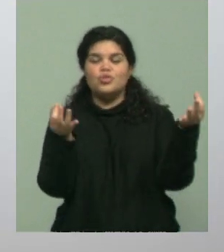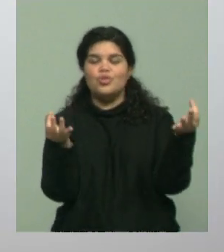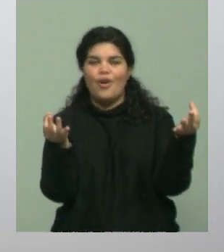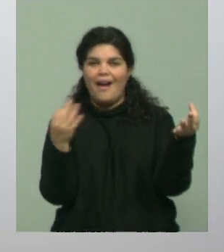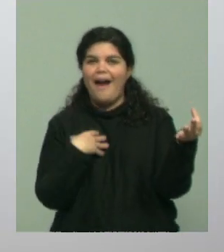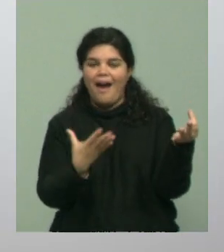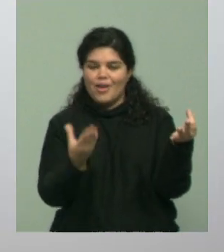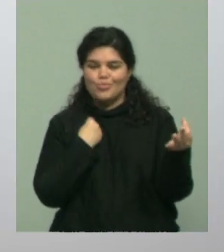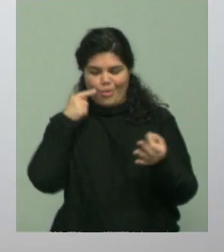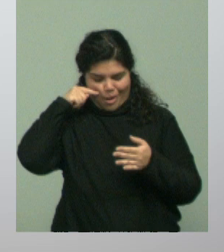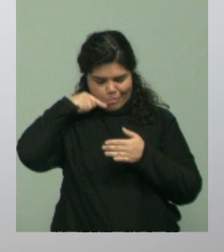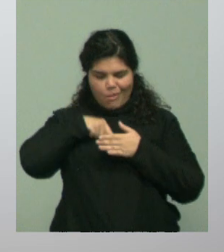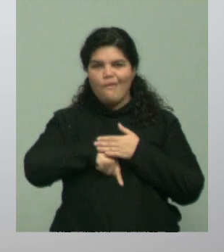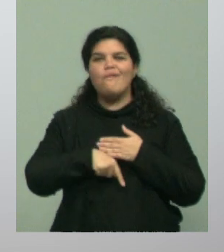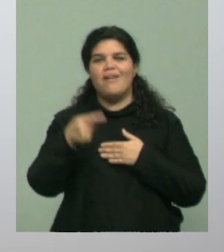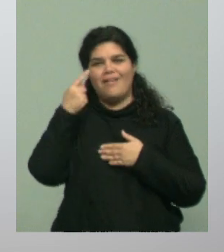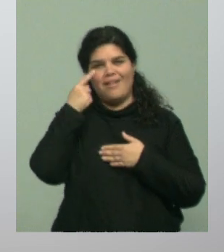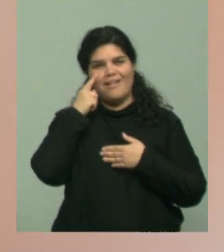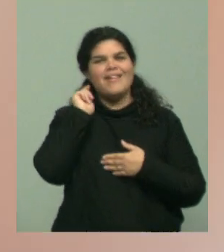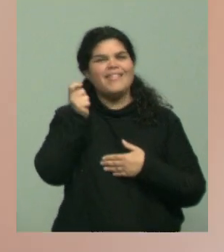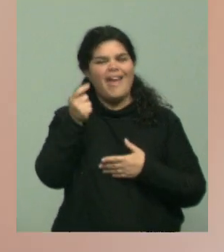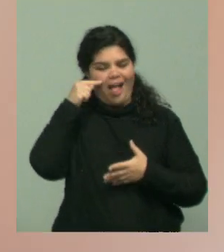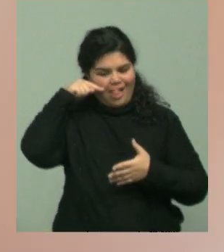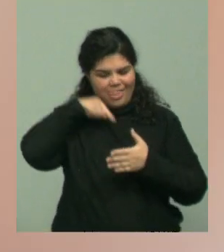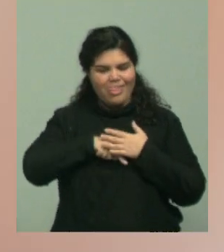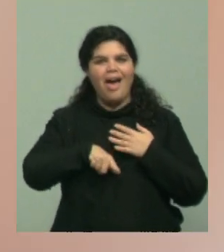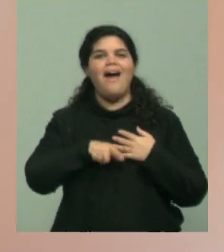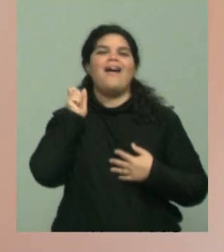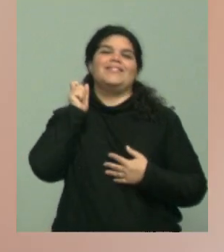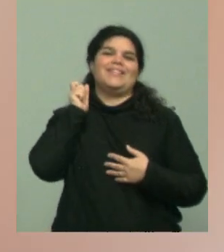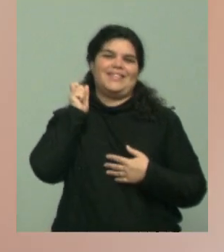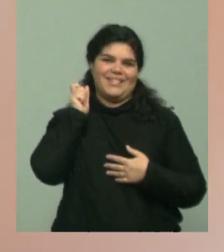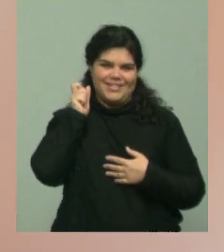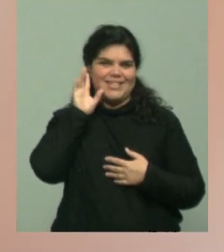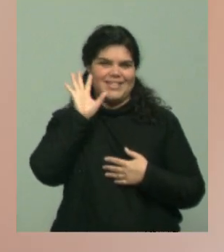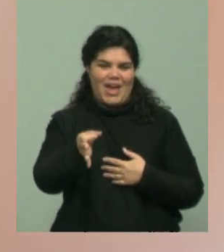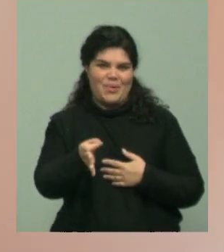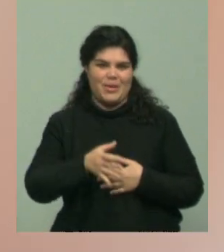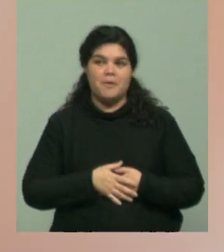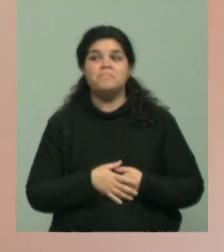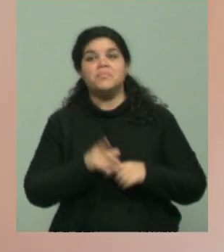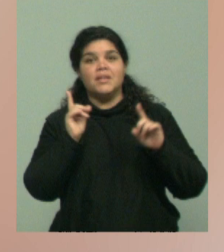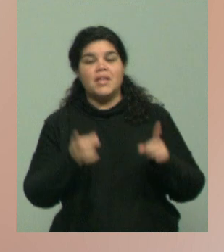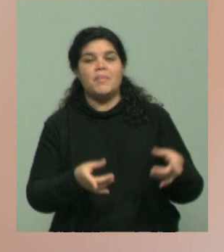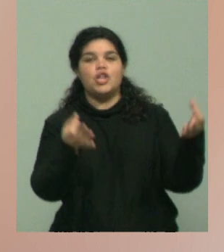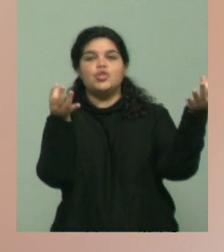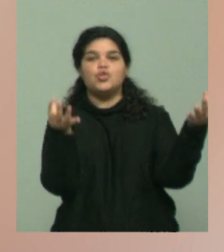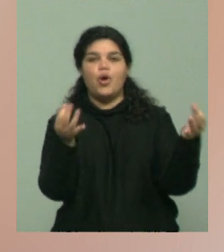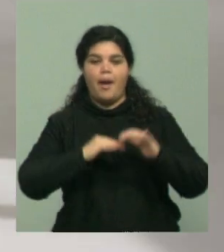ser. Uh-huh. Desde increíble. Desde lo más profundo, desde tu esencia. Bueno, como verás, tenemos yoga para embarazadas. Sí.